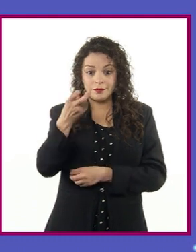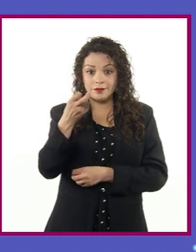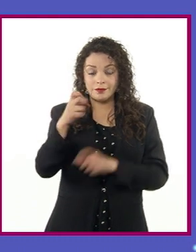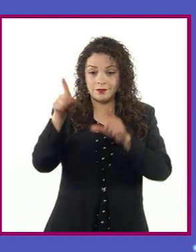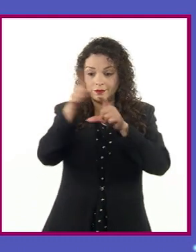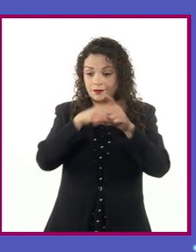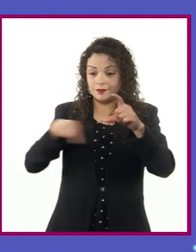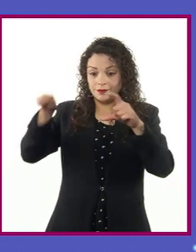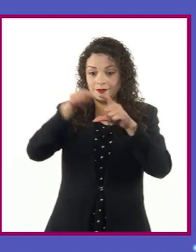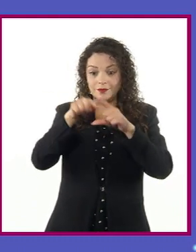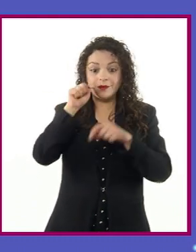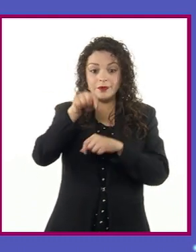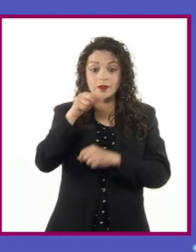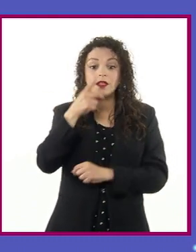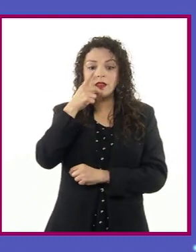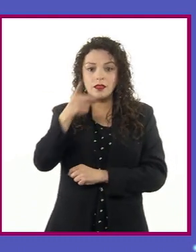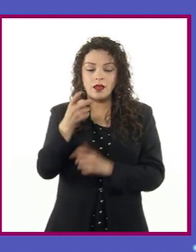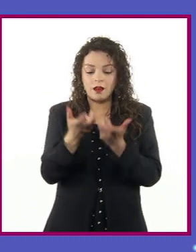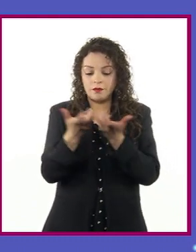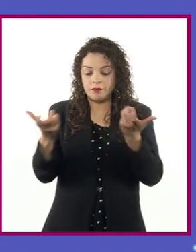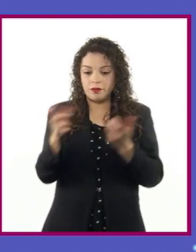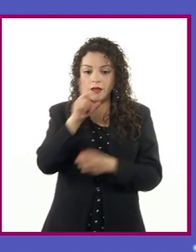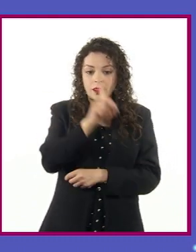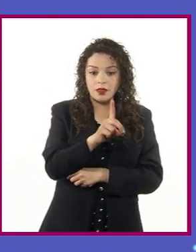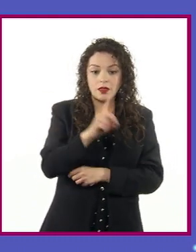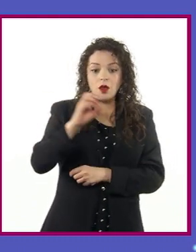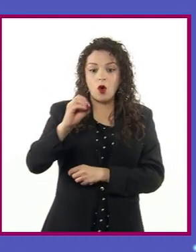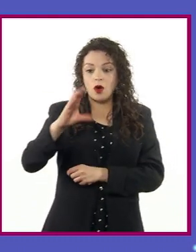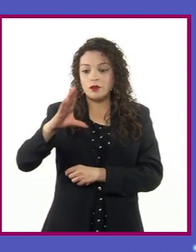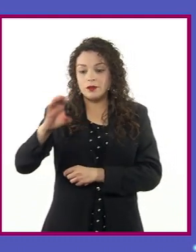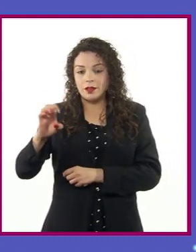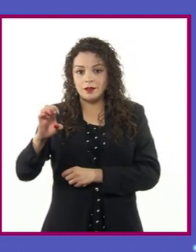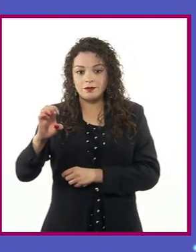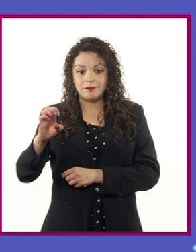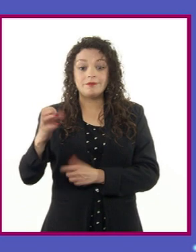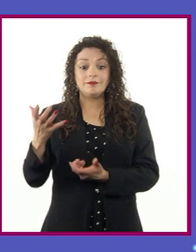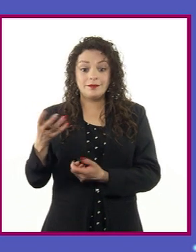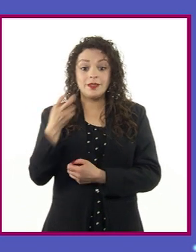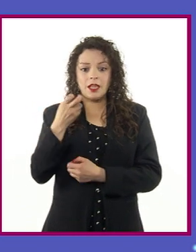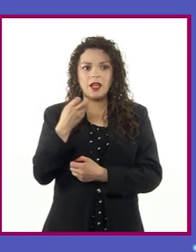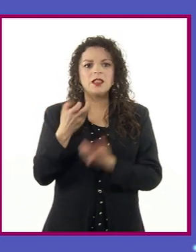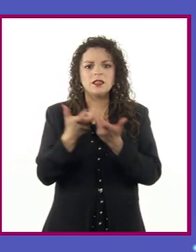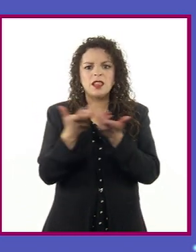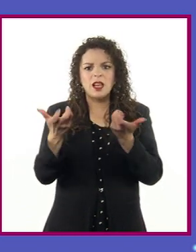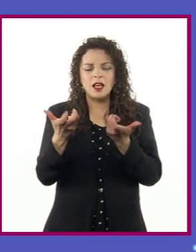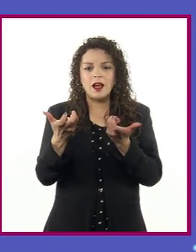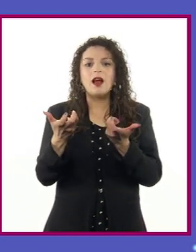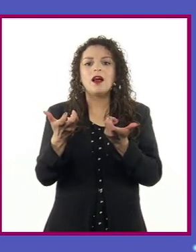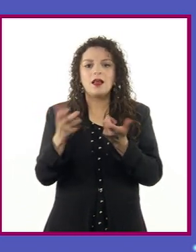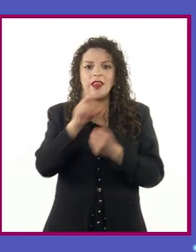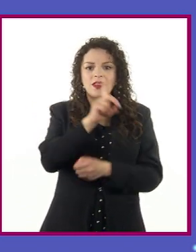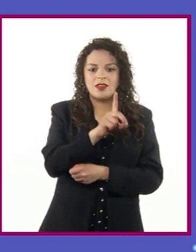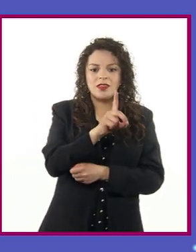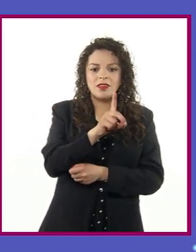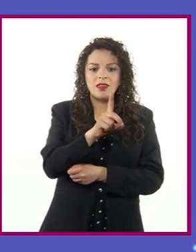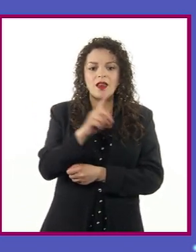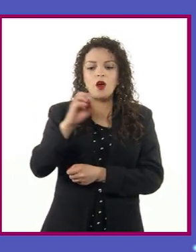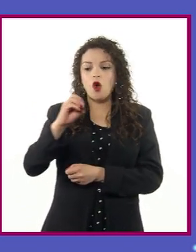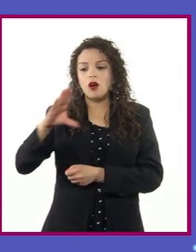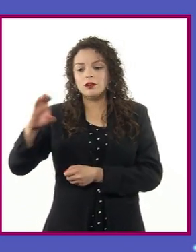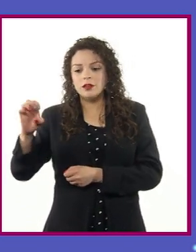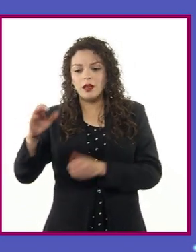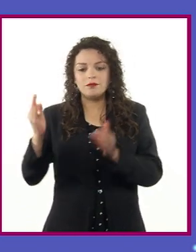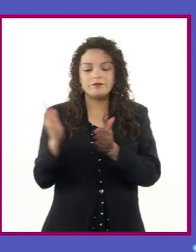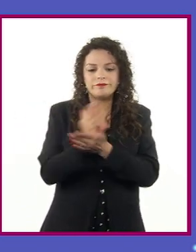línea en la que se lee eran casi las 12. La D está separada del resto de las